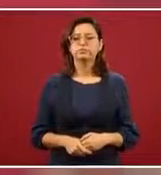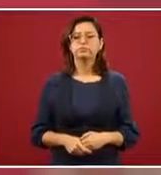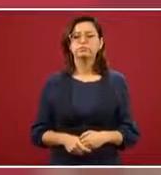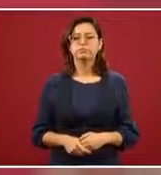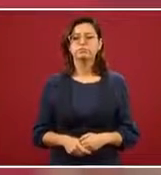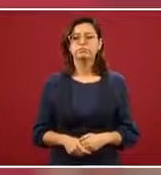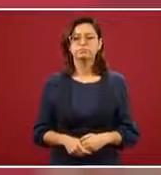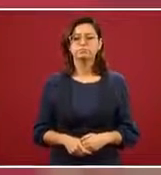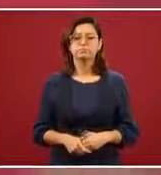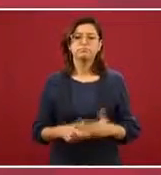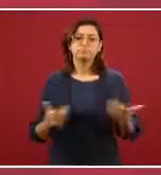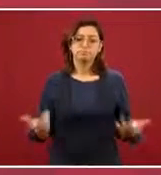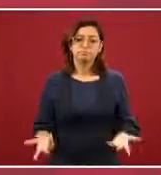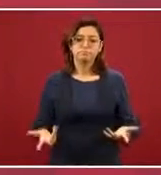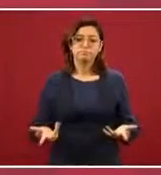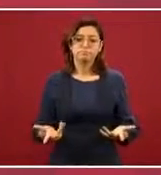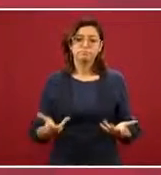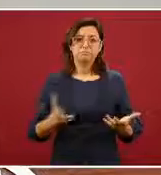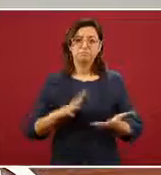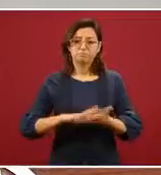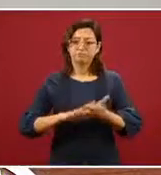no violencia.